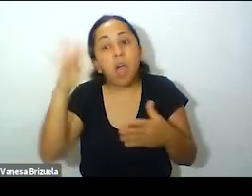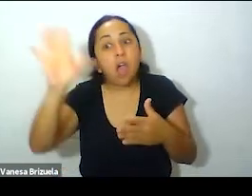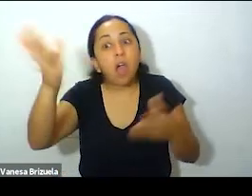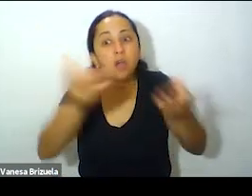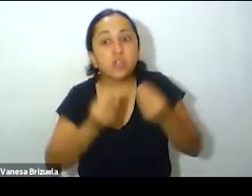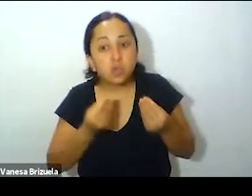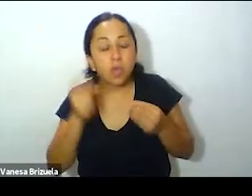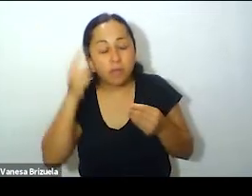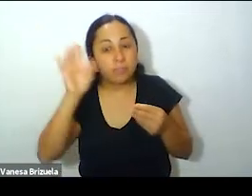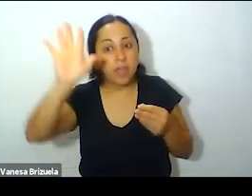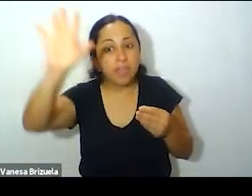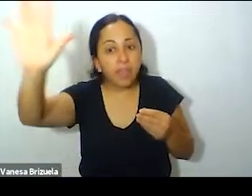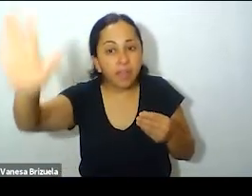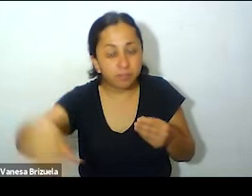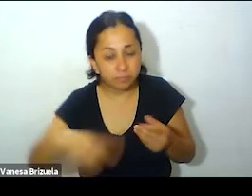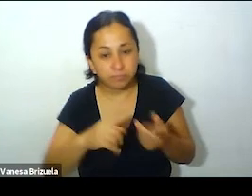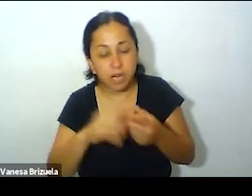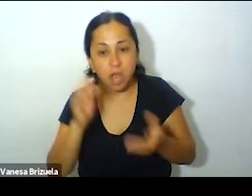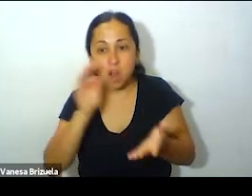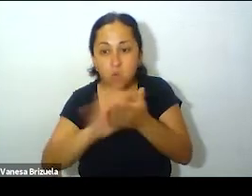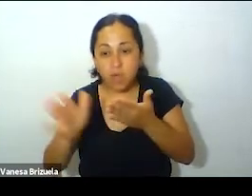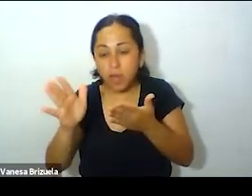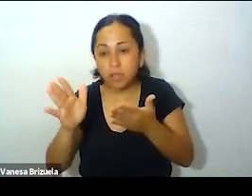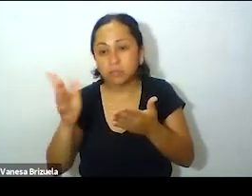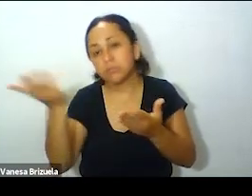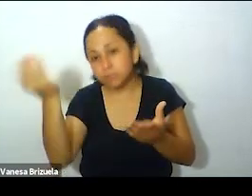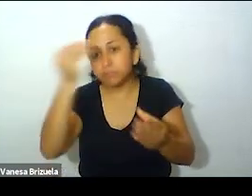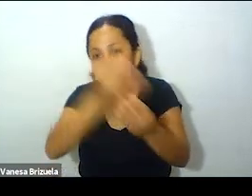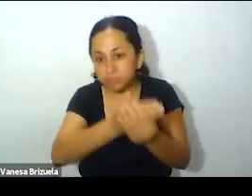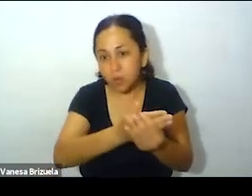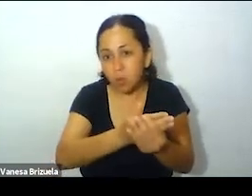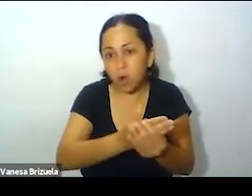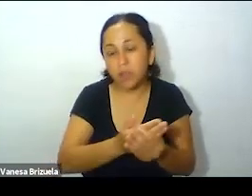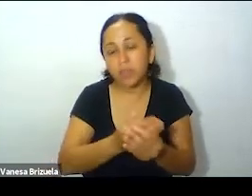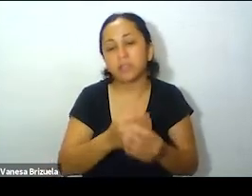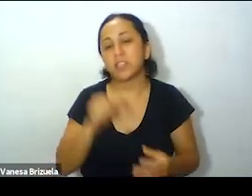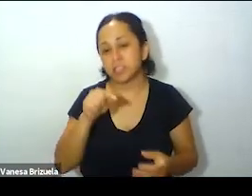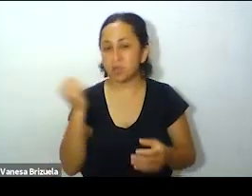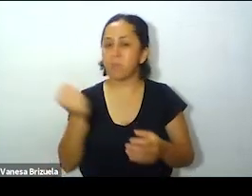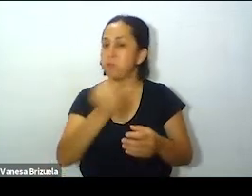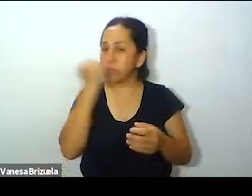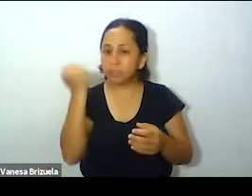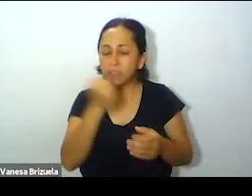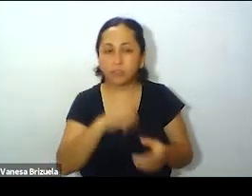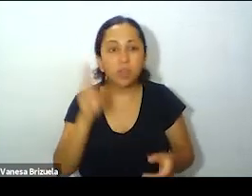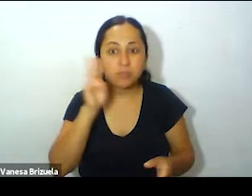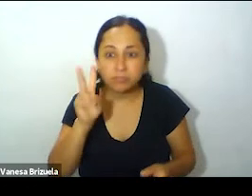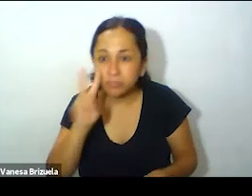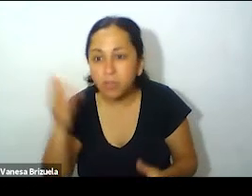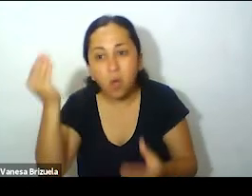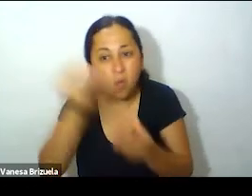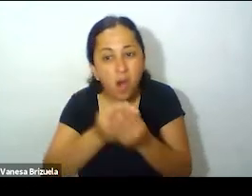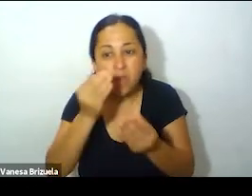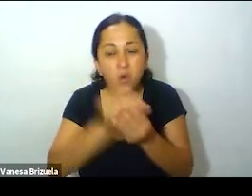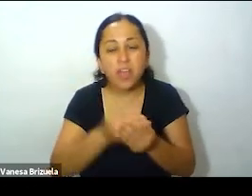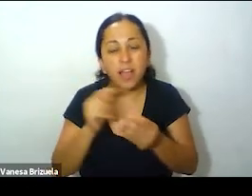sirven como idea para crear otra cosa nueva. Eso es crucial